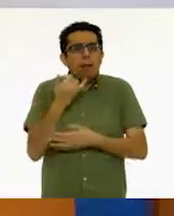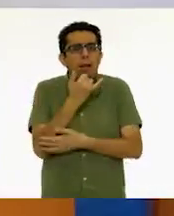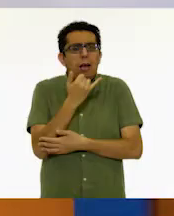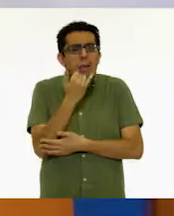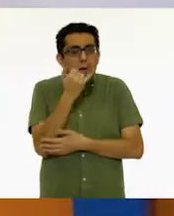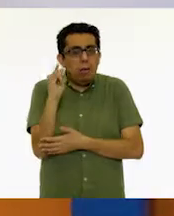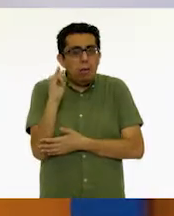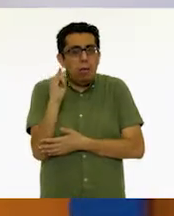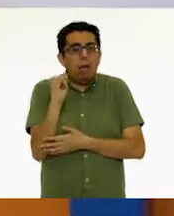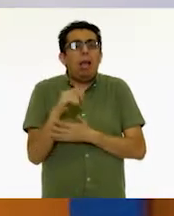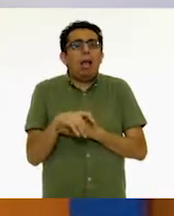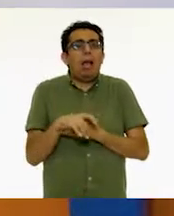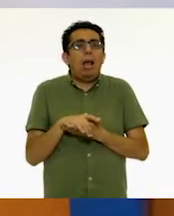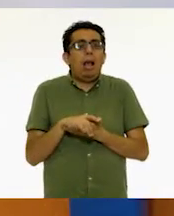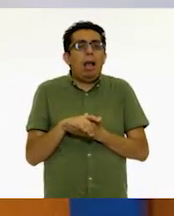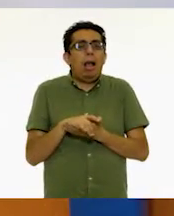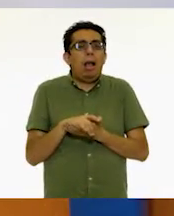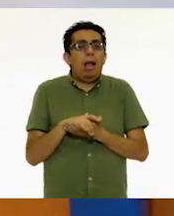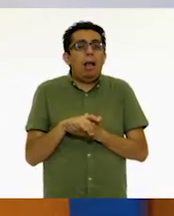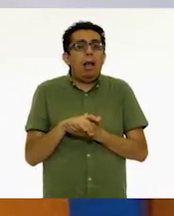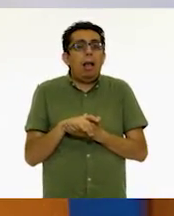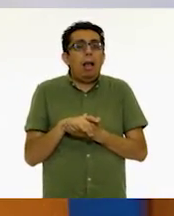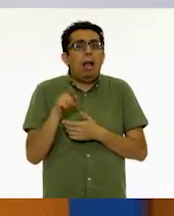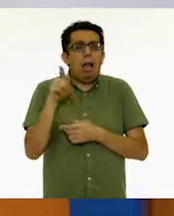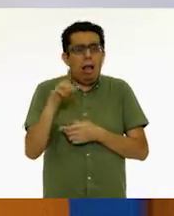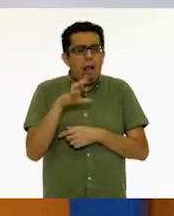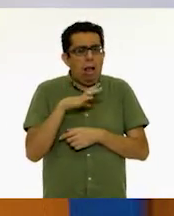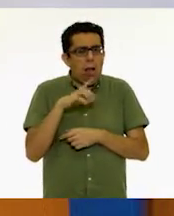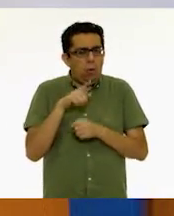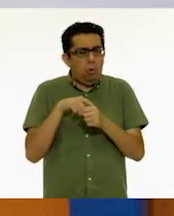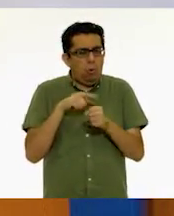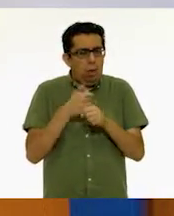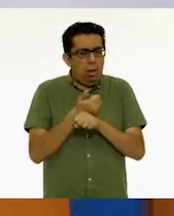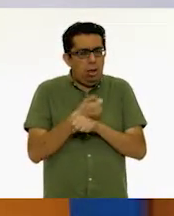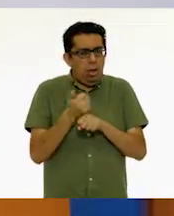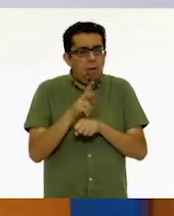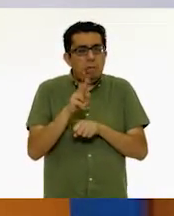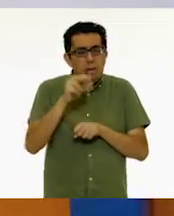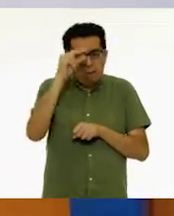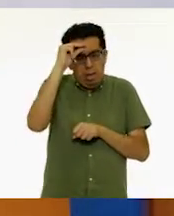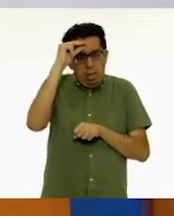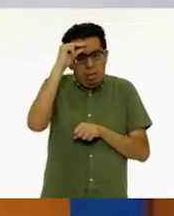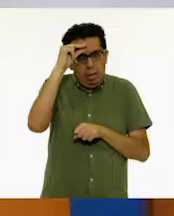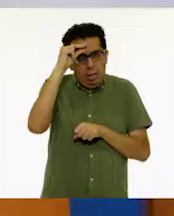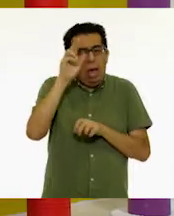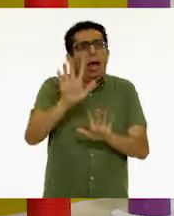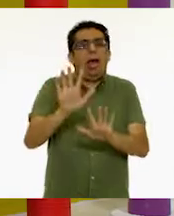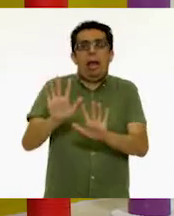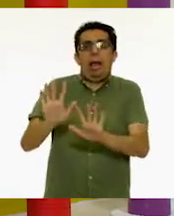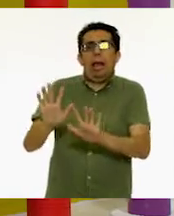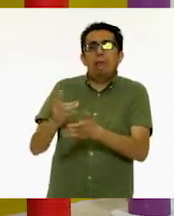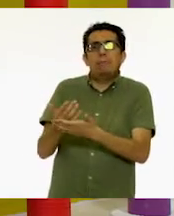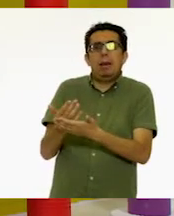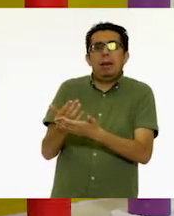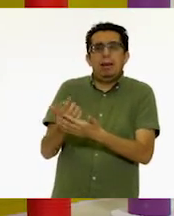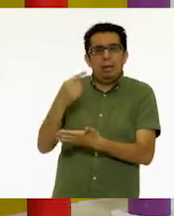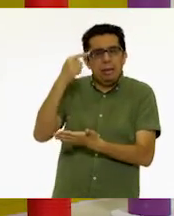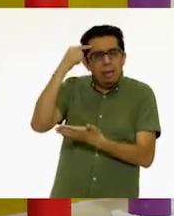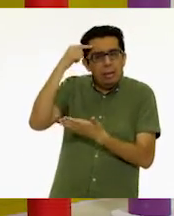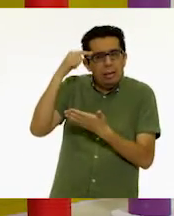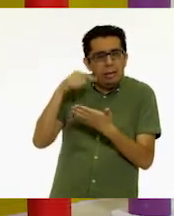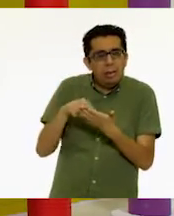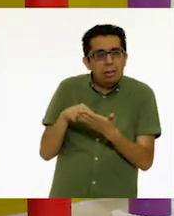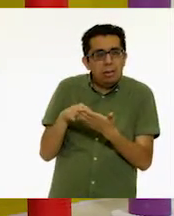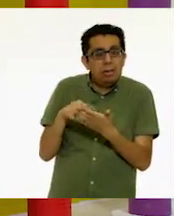Bueno, les voy a dar alguna pista. Es amarillo, es muy inteligente. ¿Ya sabes de quién? A ver, espera, espera, ¿estás hablando de